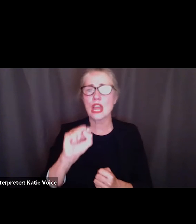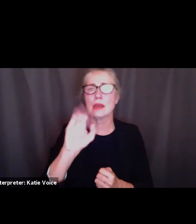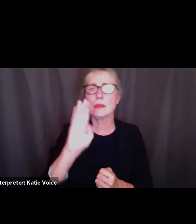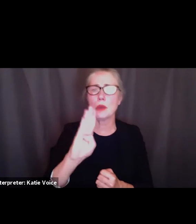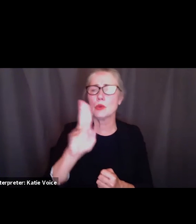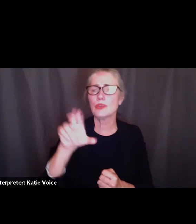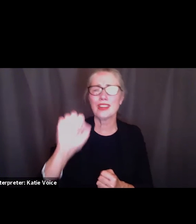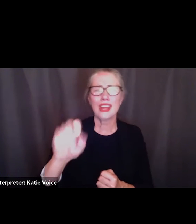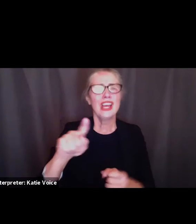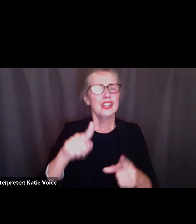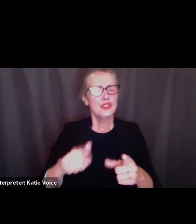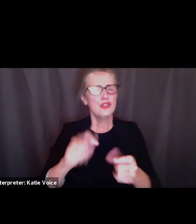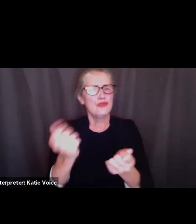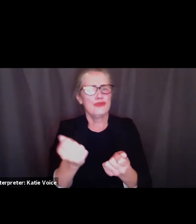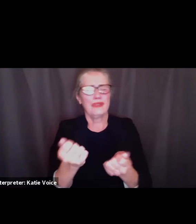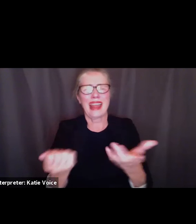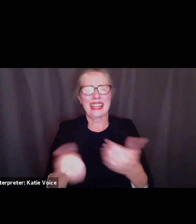personal